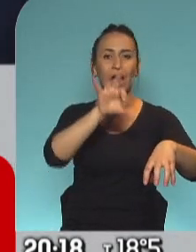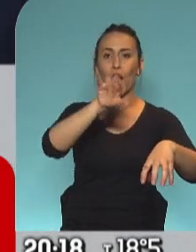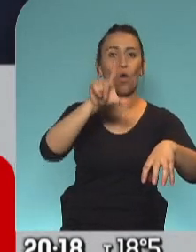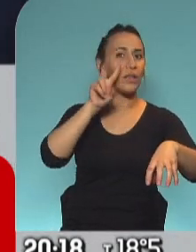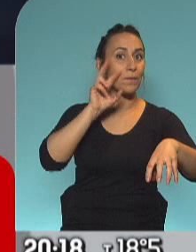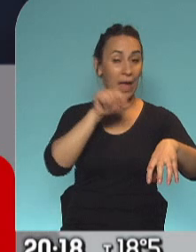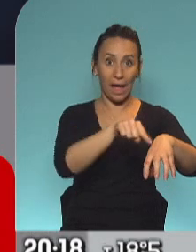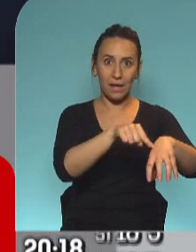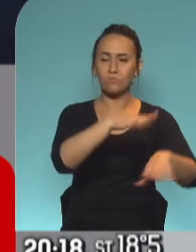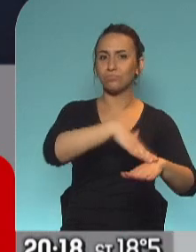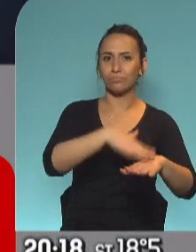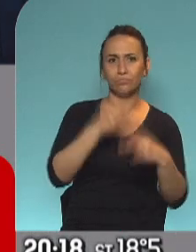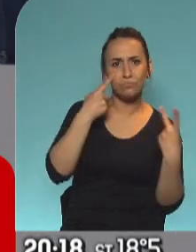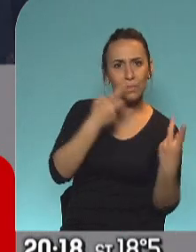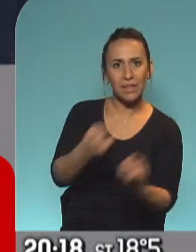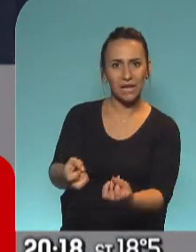tramita todavía?